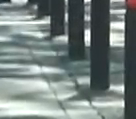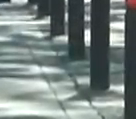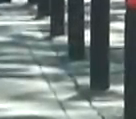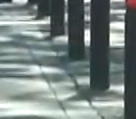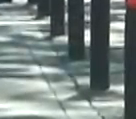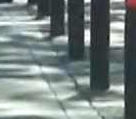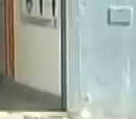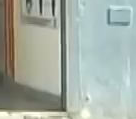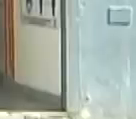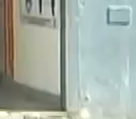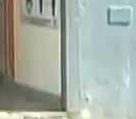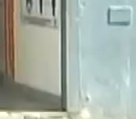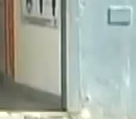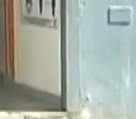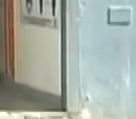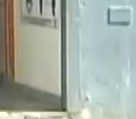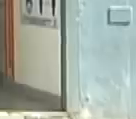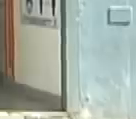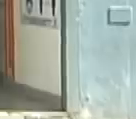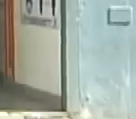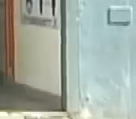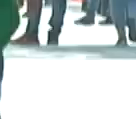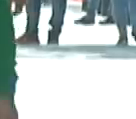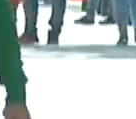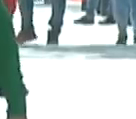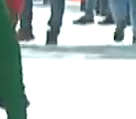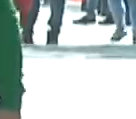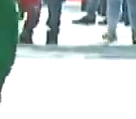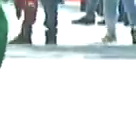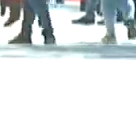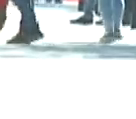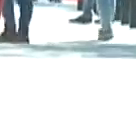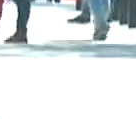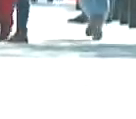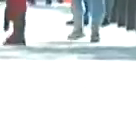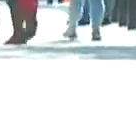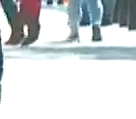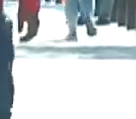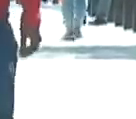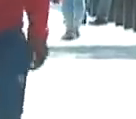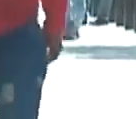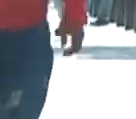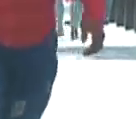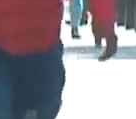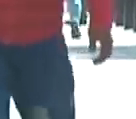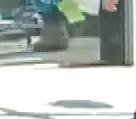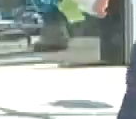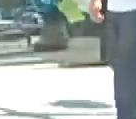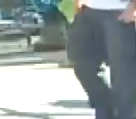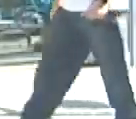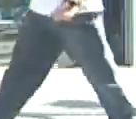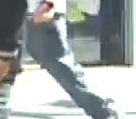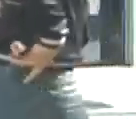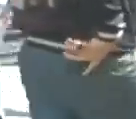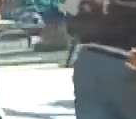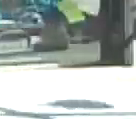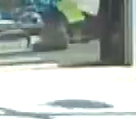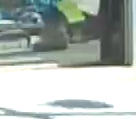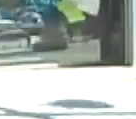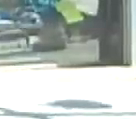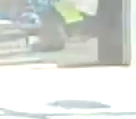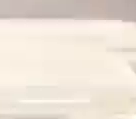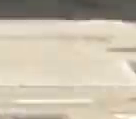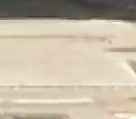Frente a las nuevas amenazas, Venezuela retoma con fuerza el esquema que le dio excelentes resultados para mitigar